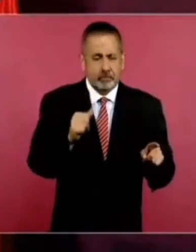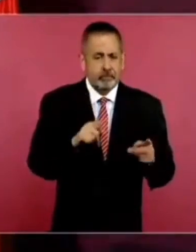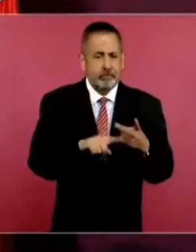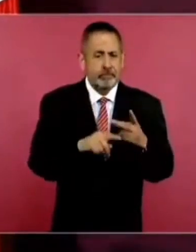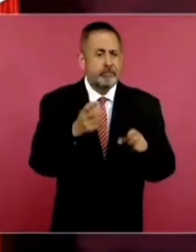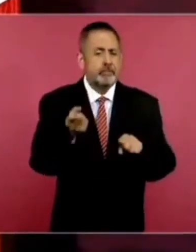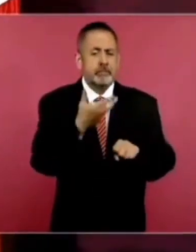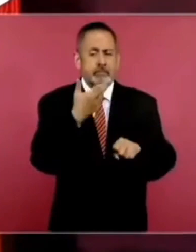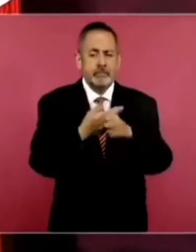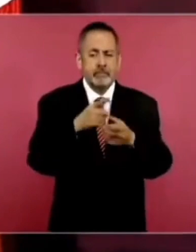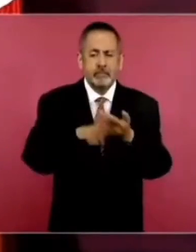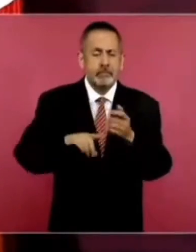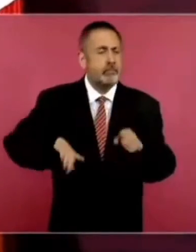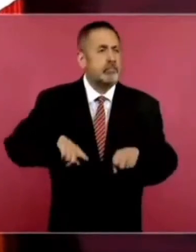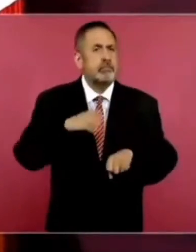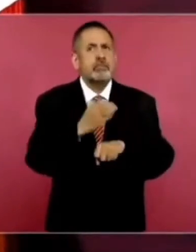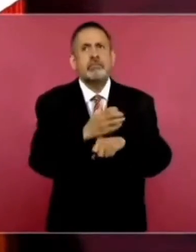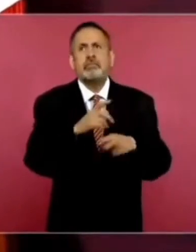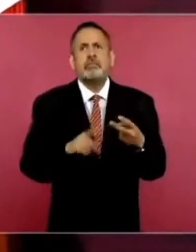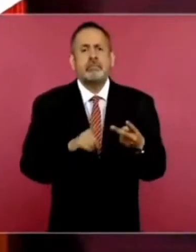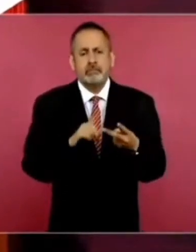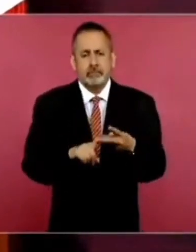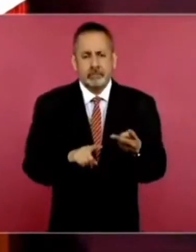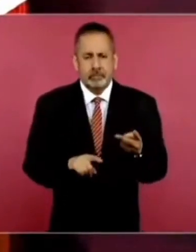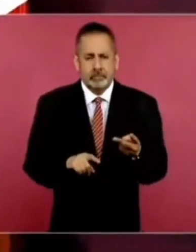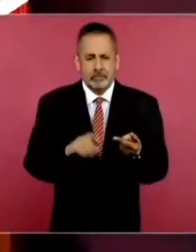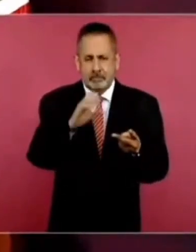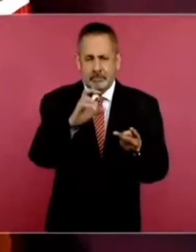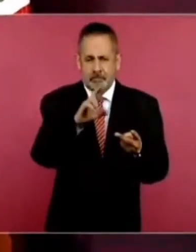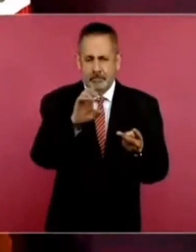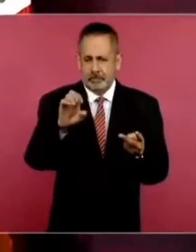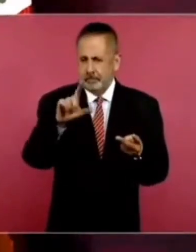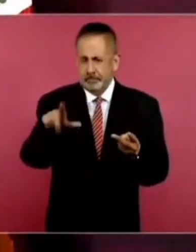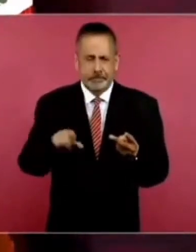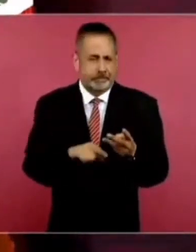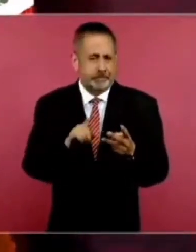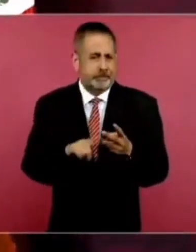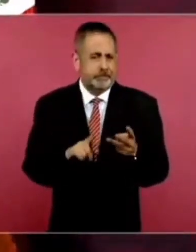secretario de Gobernación Krill,